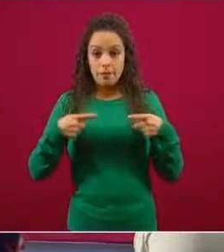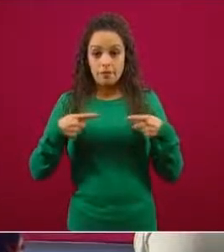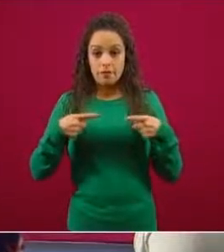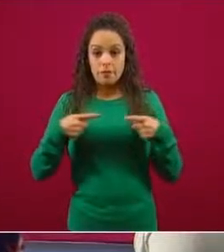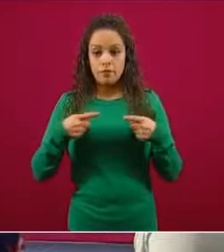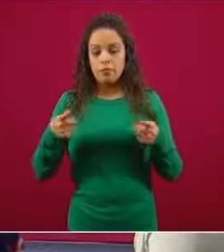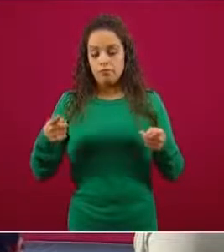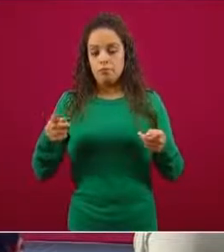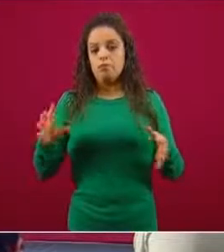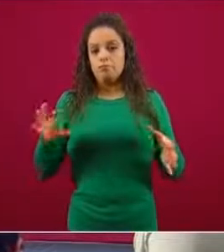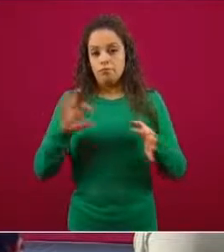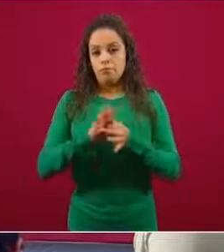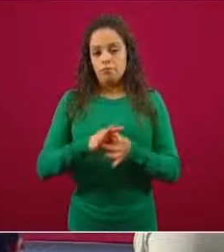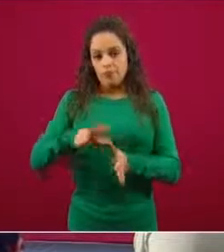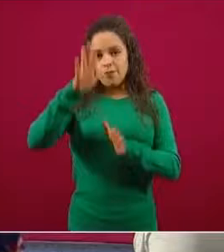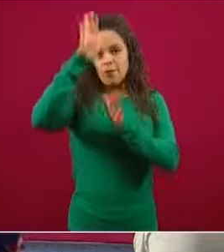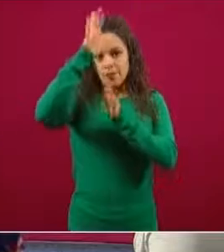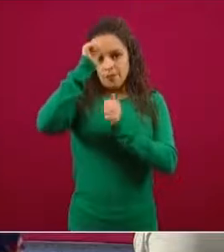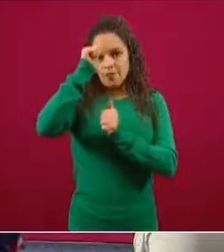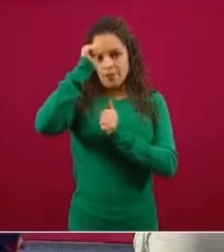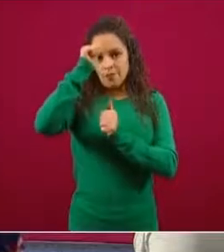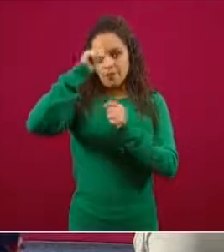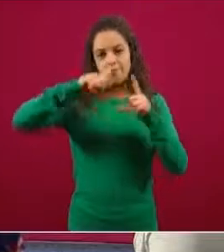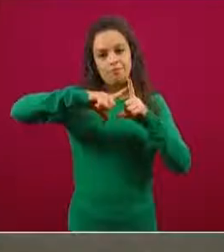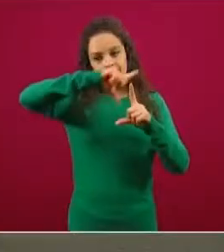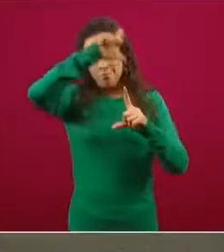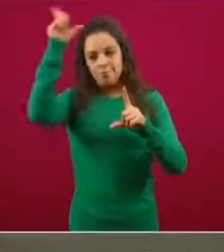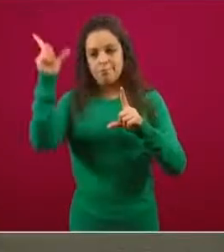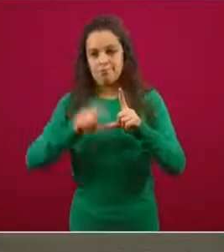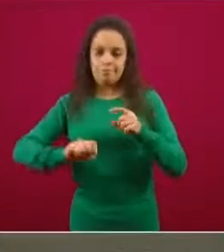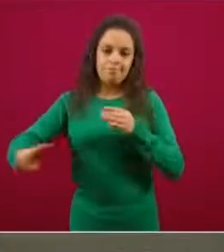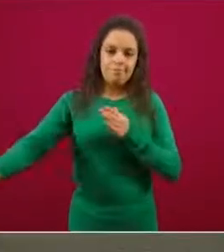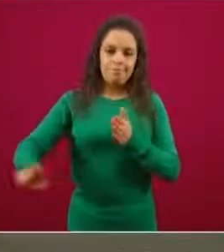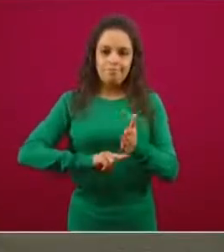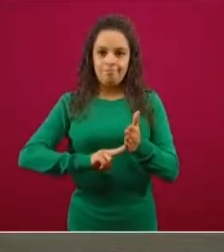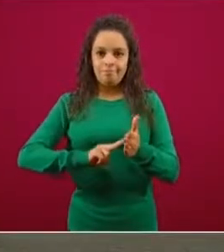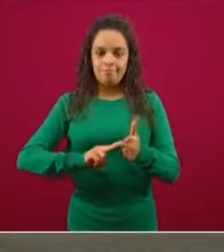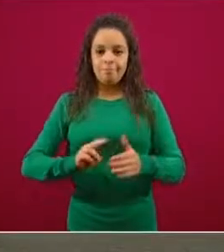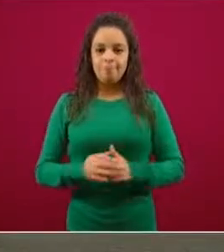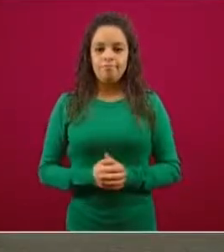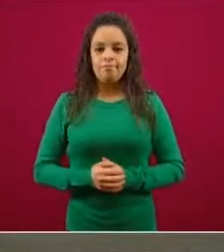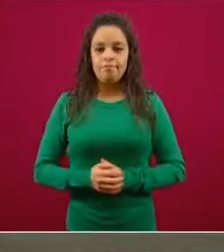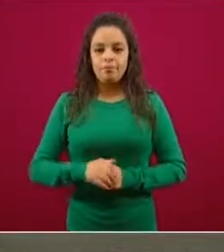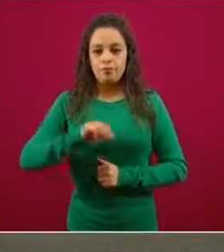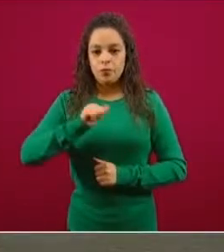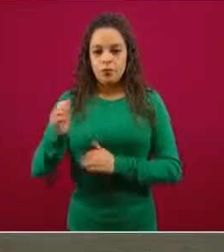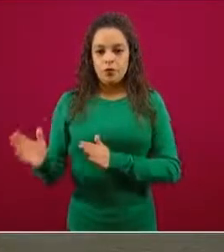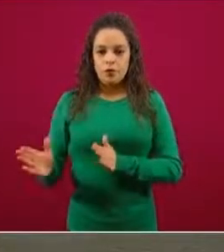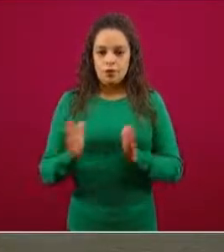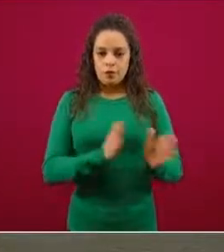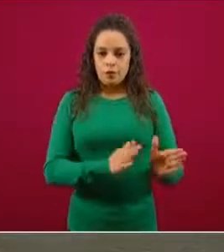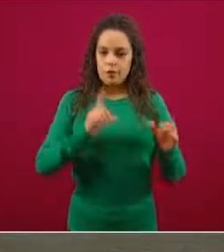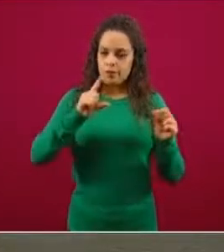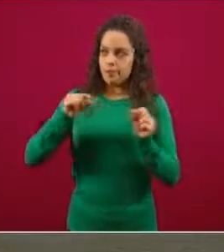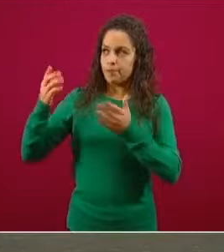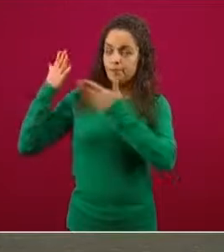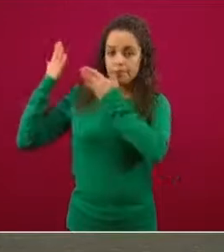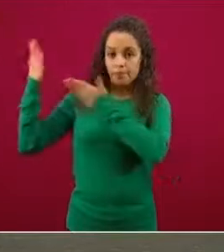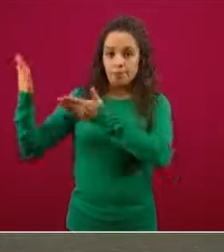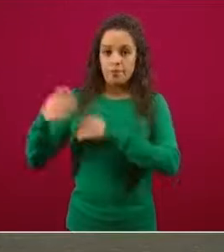en el convenio que se firmó a nivel nacional. La siguiente. Villahermosa, Tabasco.